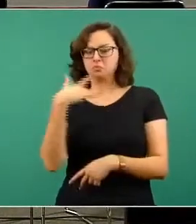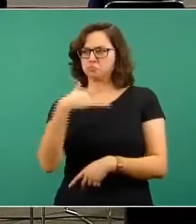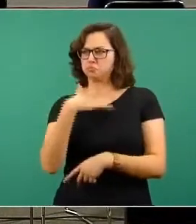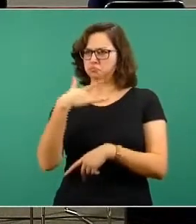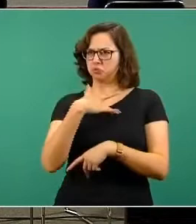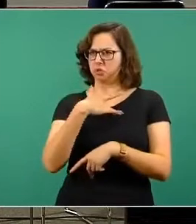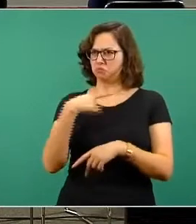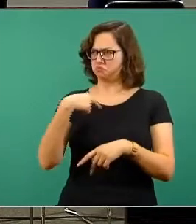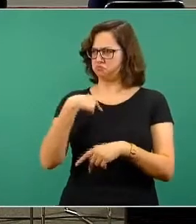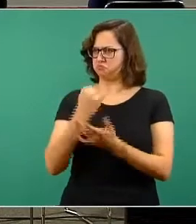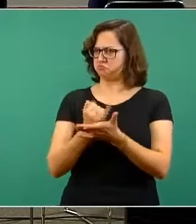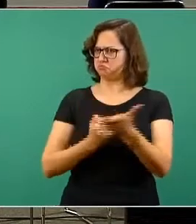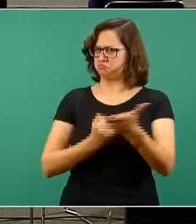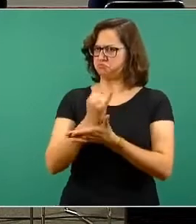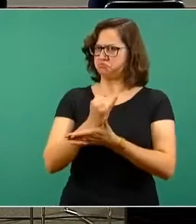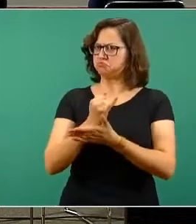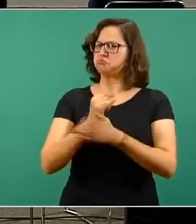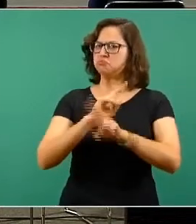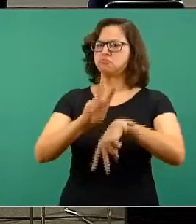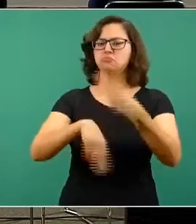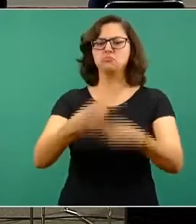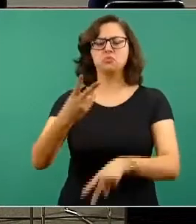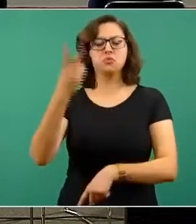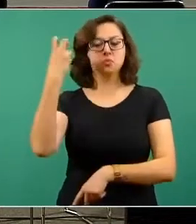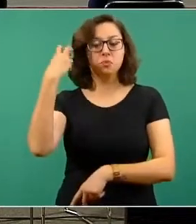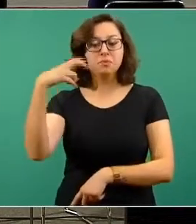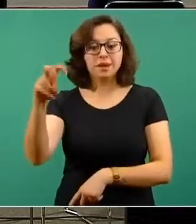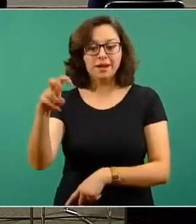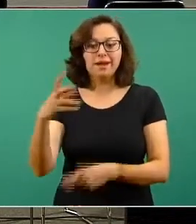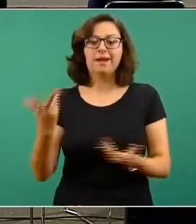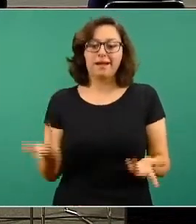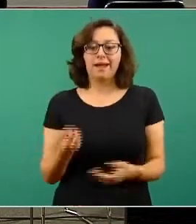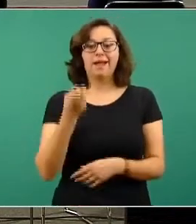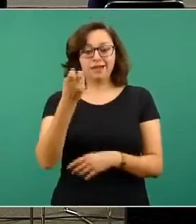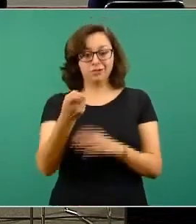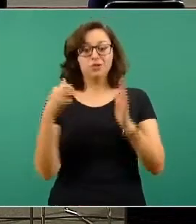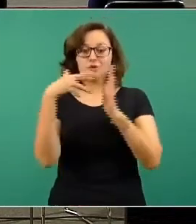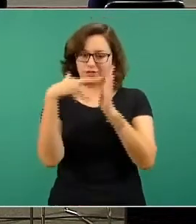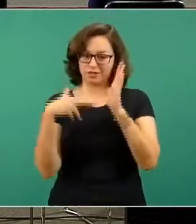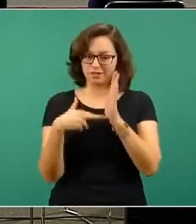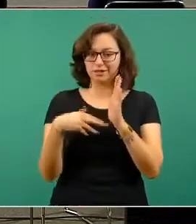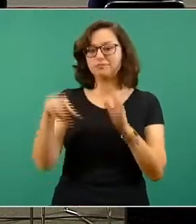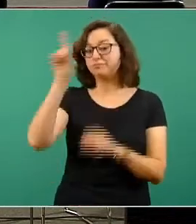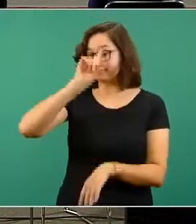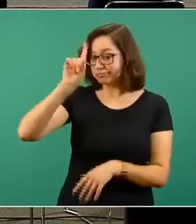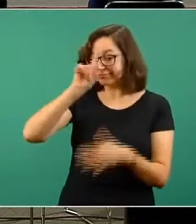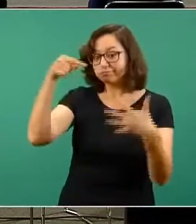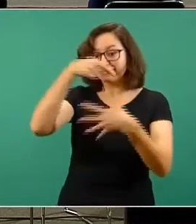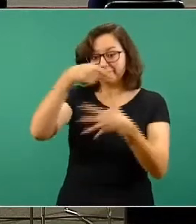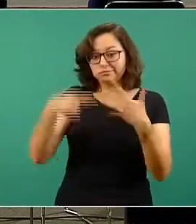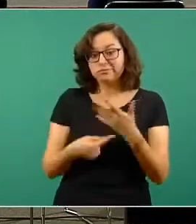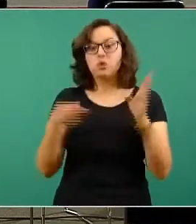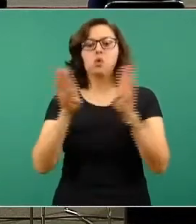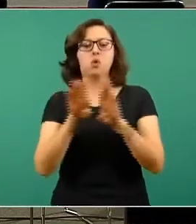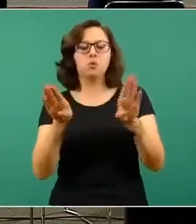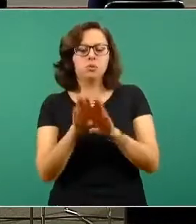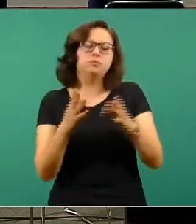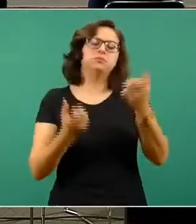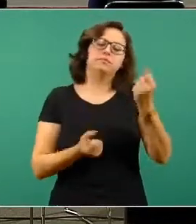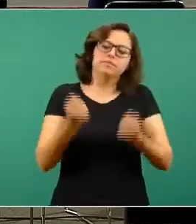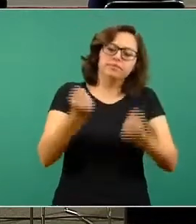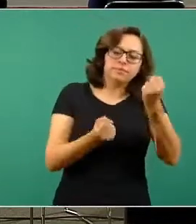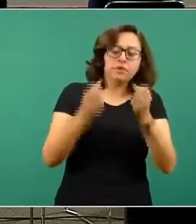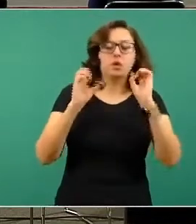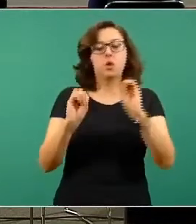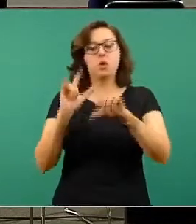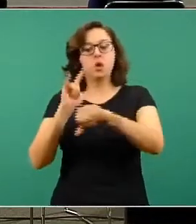viaje. Y entonces, desde ese momento, obviamente la recomendación es, si va a realizar un viaje, ya sea por la vía terrestre o ya sea por la vía